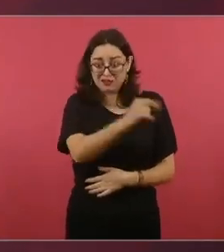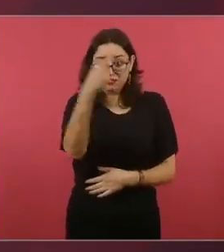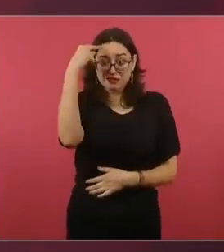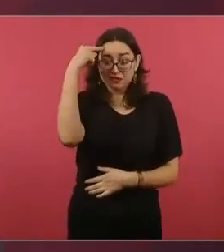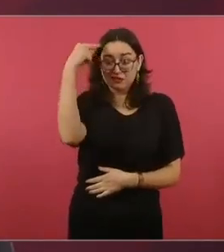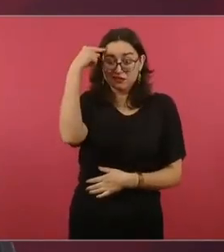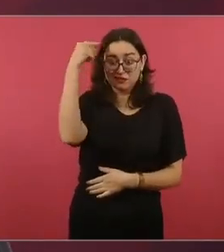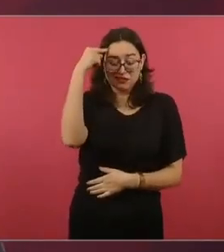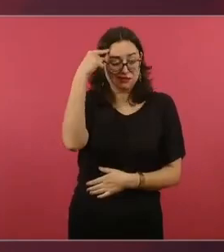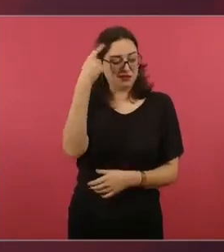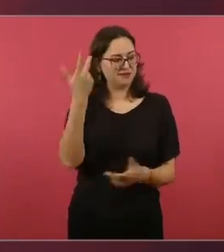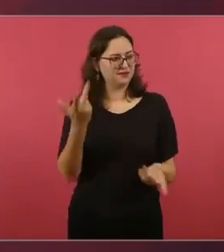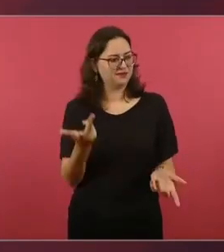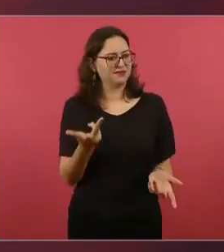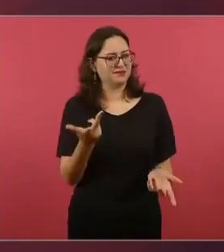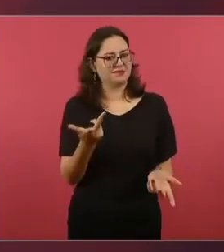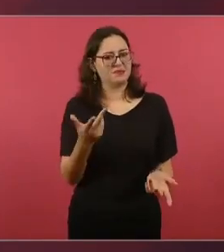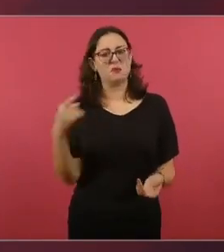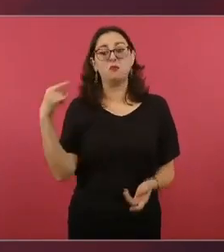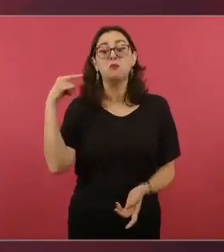los domingos